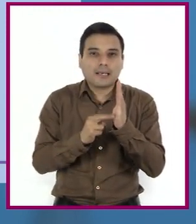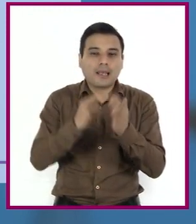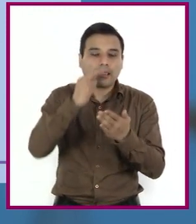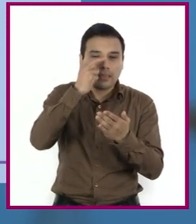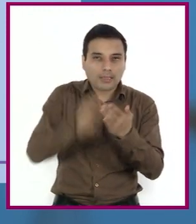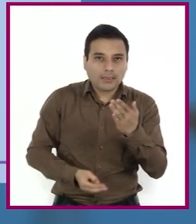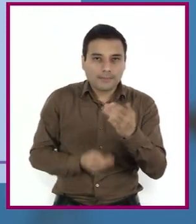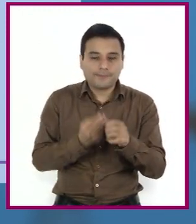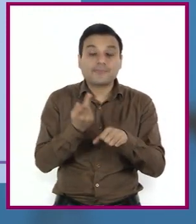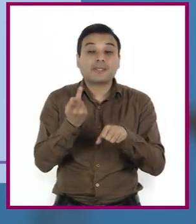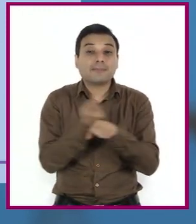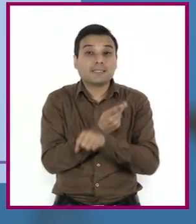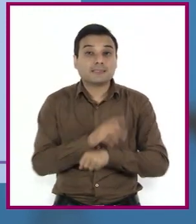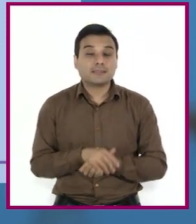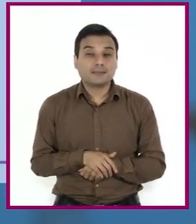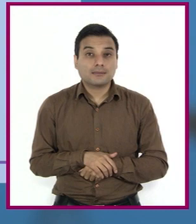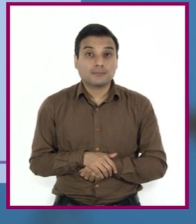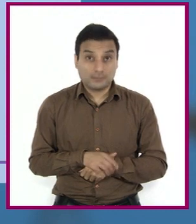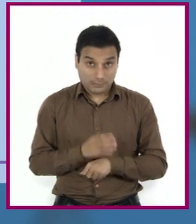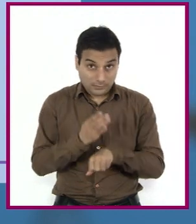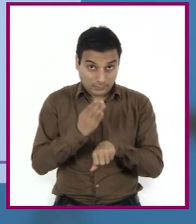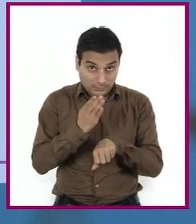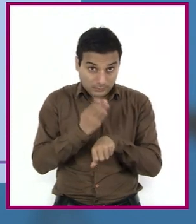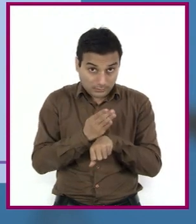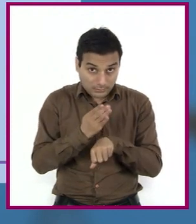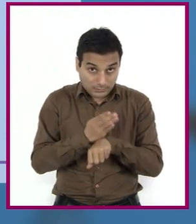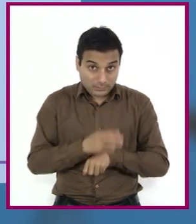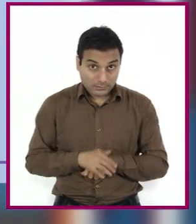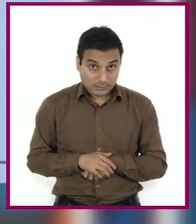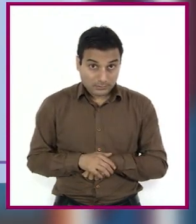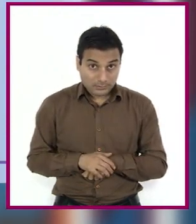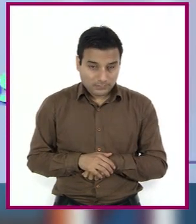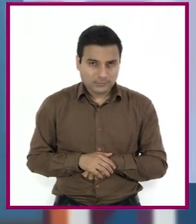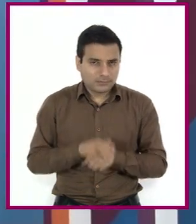cumplen? ¿Existen sanciones? ¿Cuáles son?